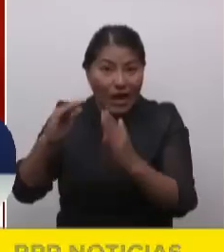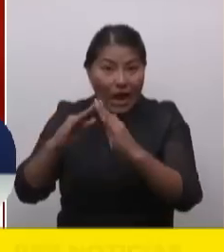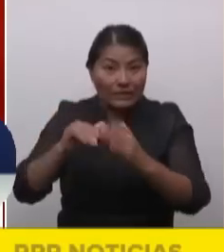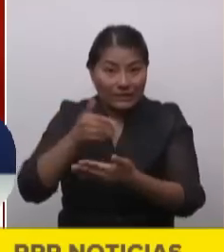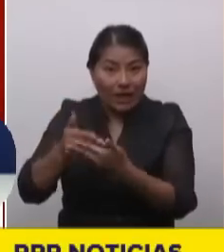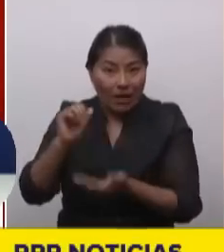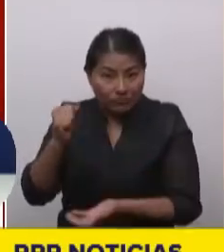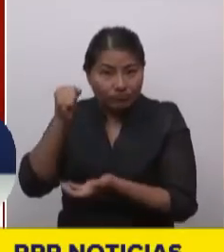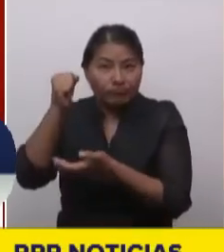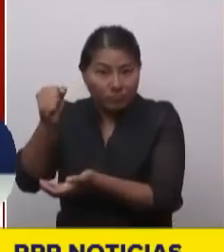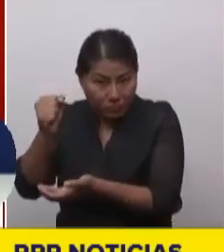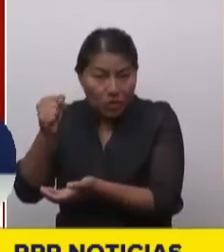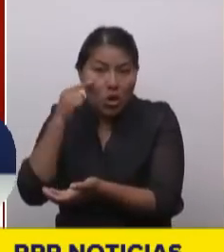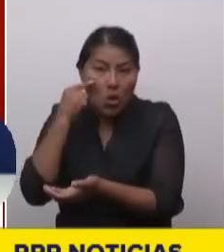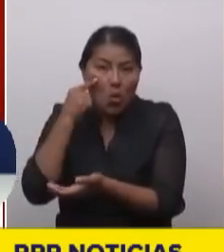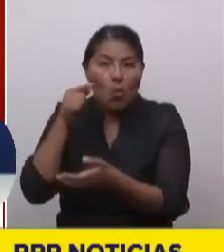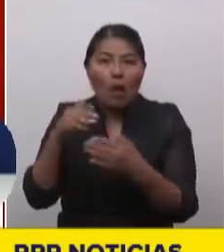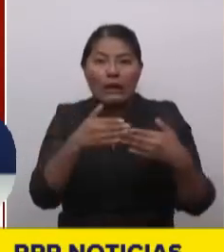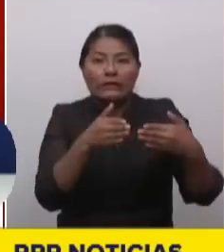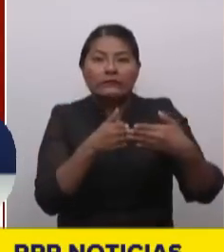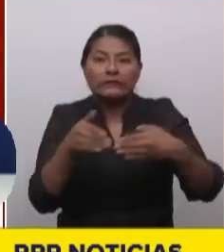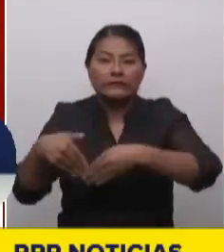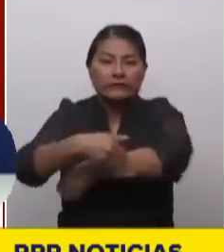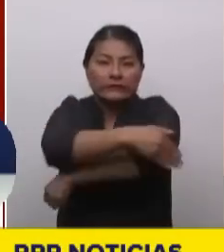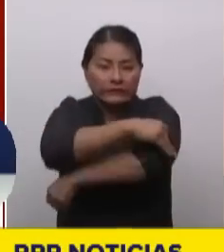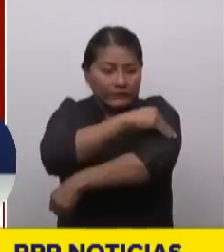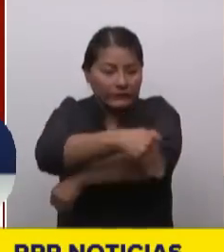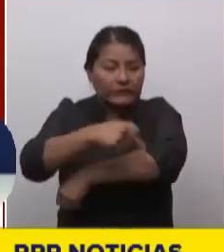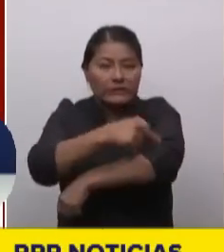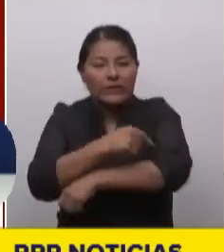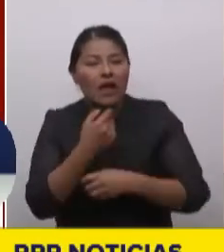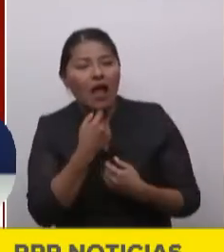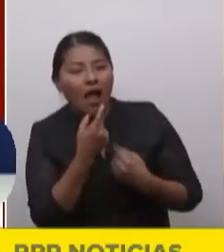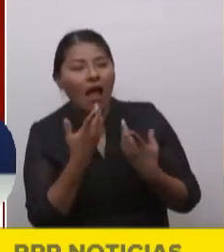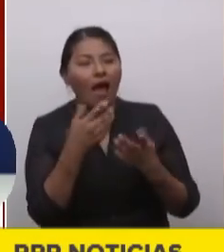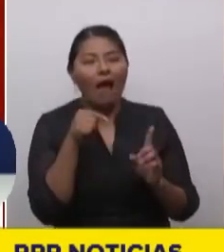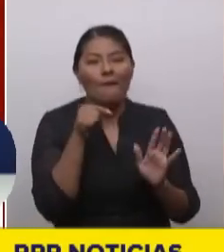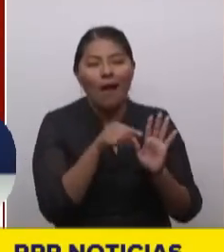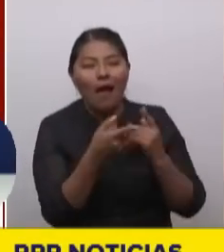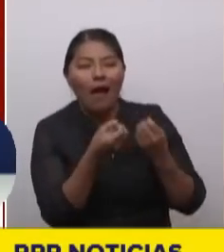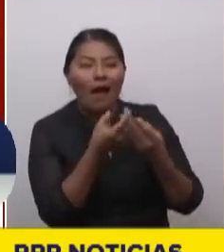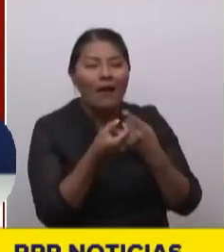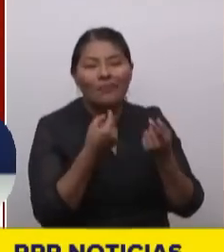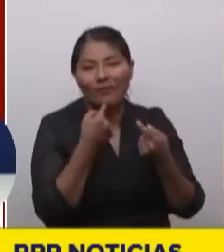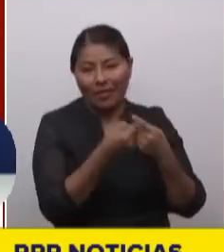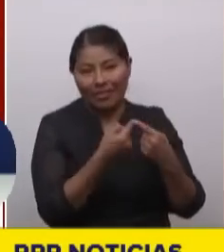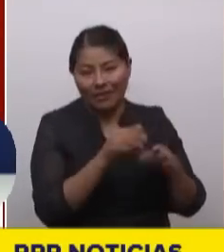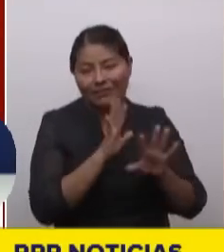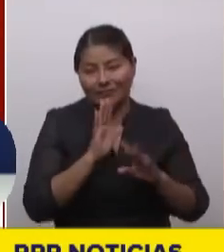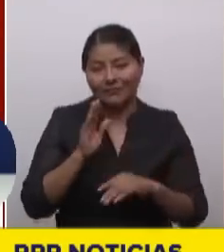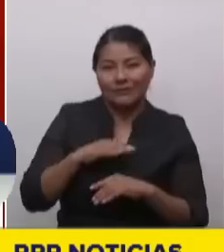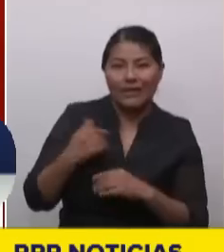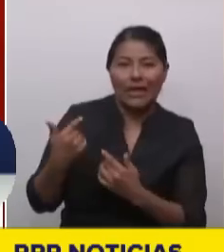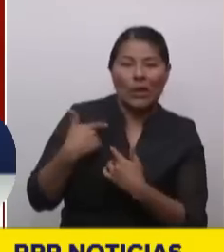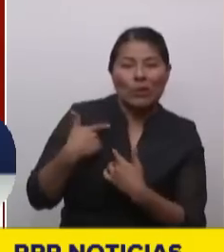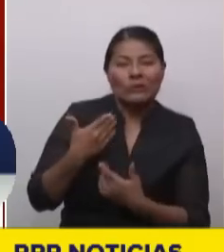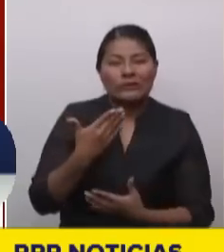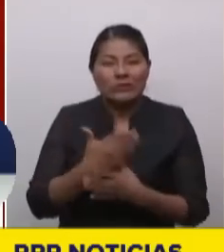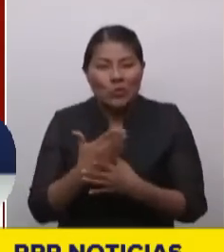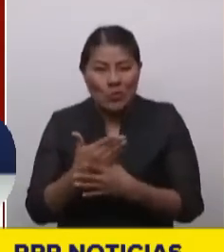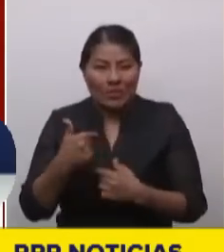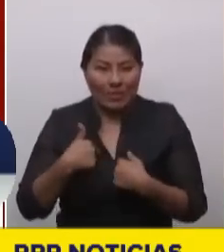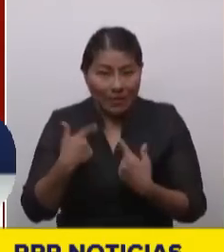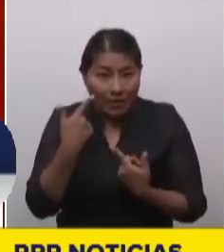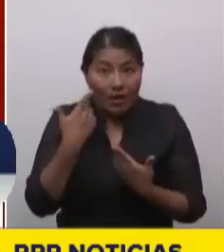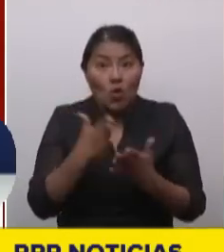que se juntan en las esquinas a acosar a las personas y también para vigilar, que son una situación de vigilancia